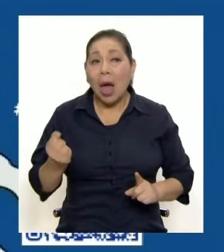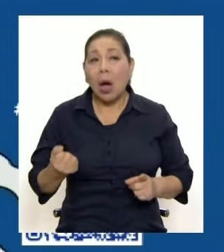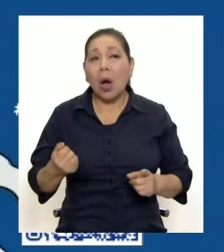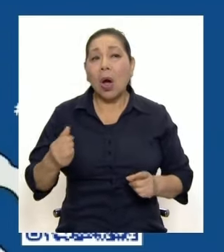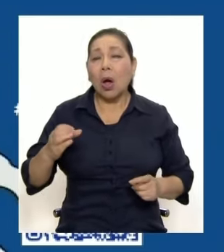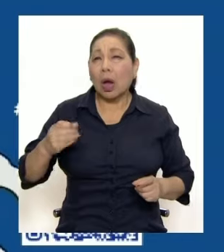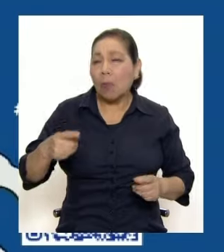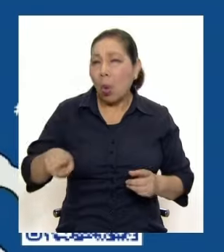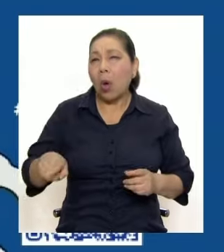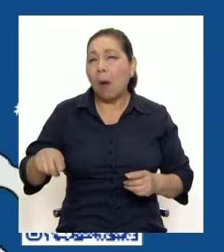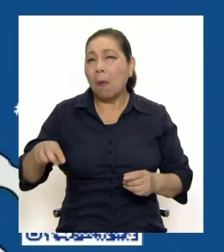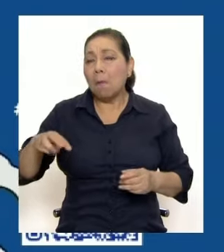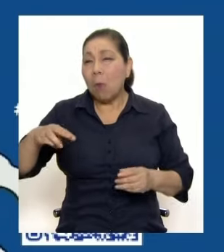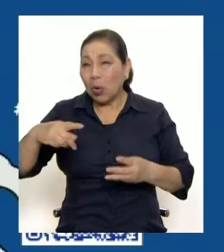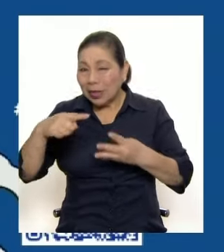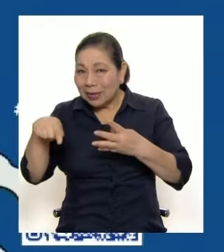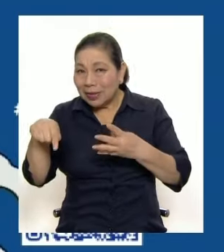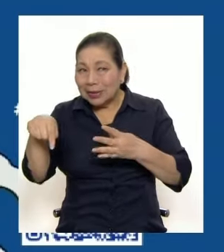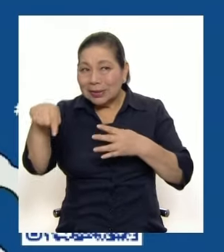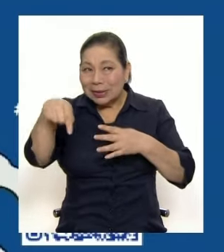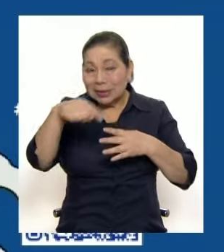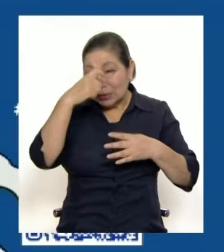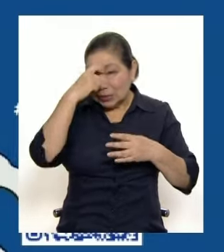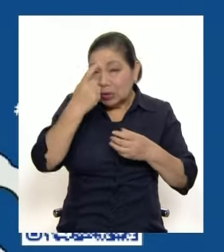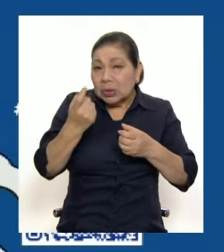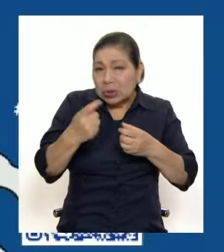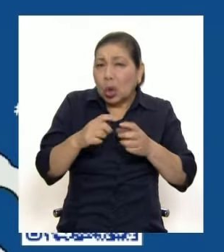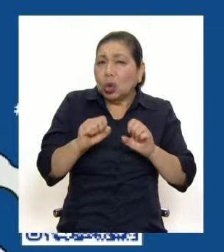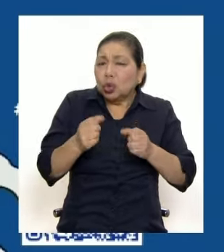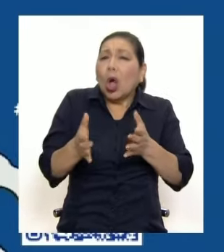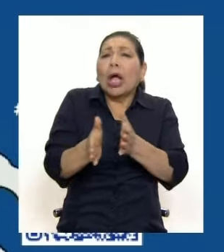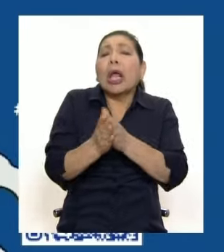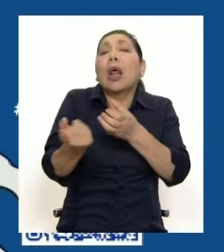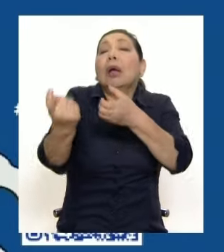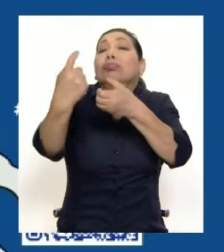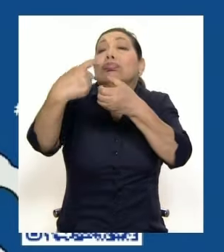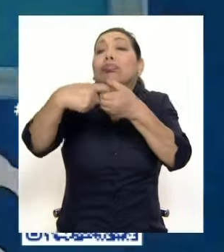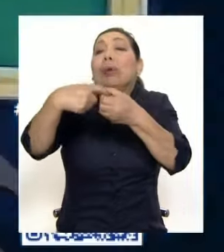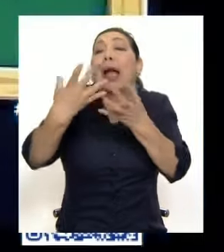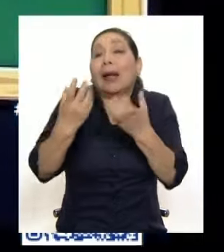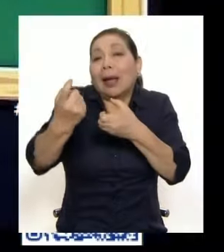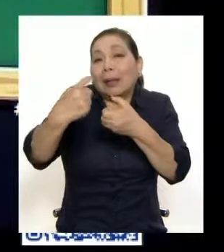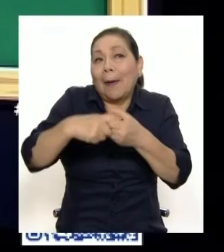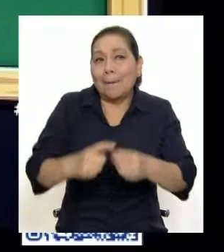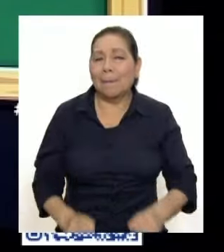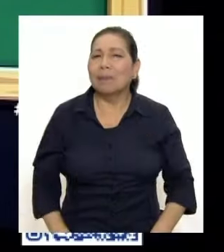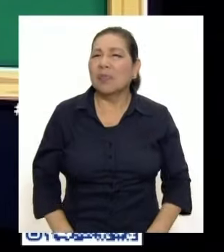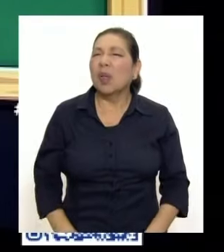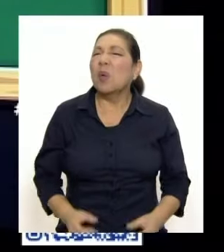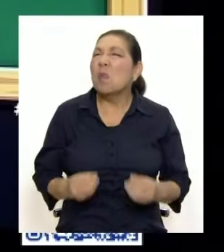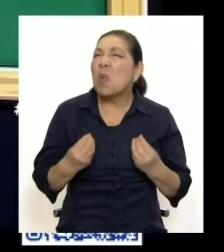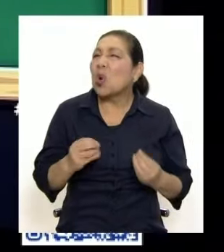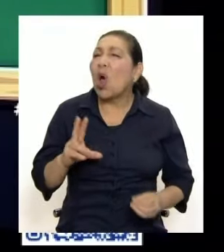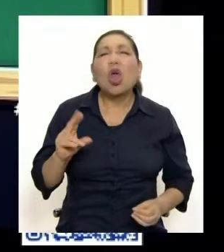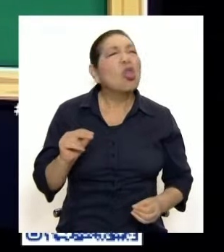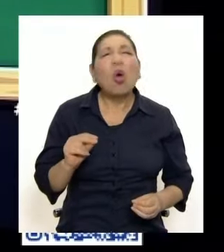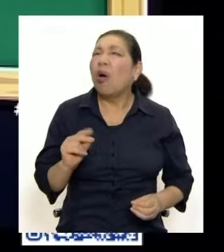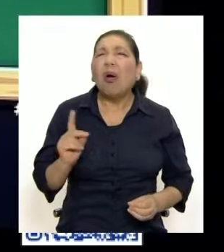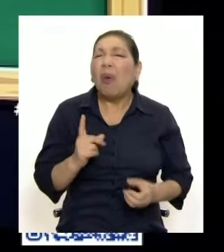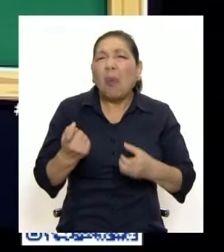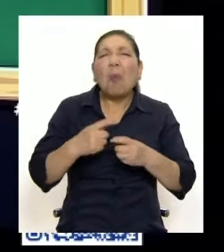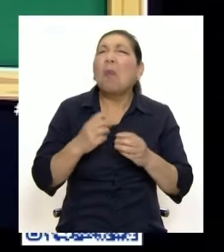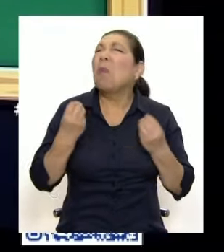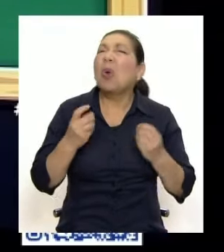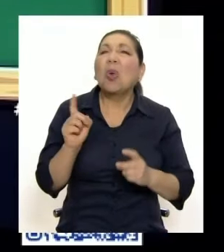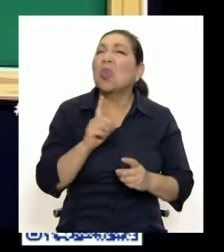Camboya mongolia la India y Pakistán habían solicitado ingresar Y por qué razones no se les dejó